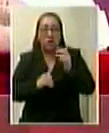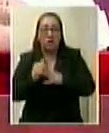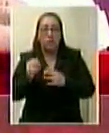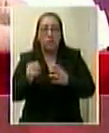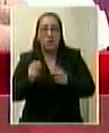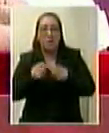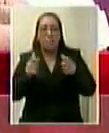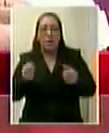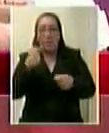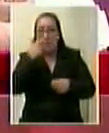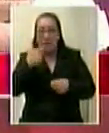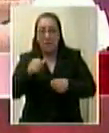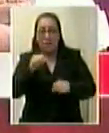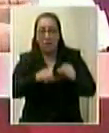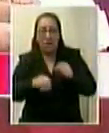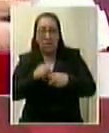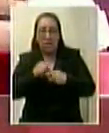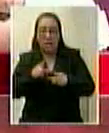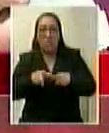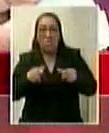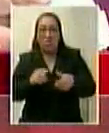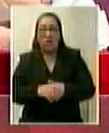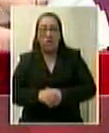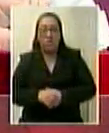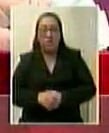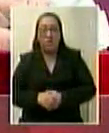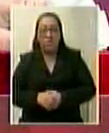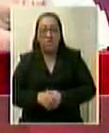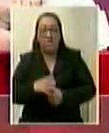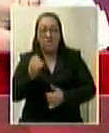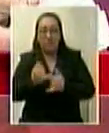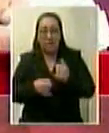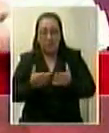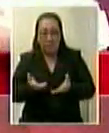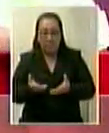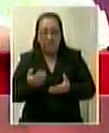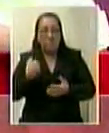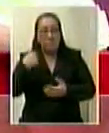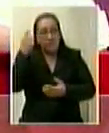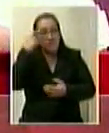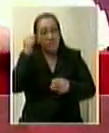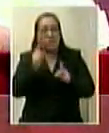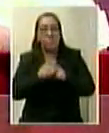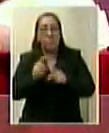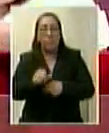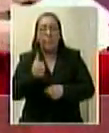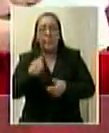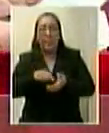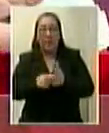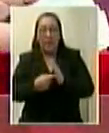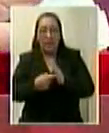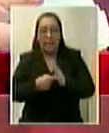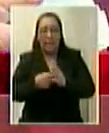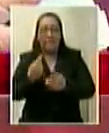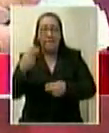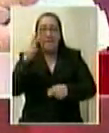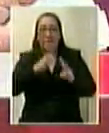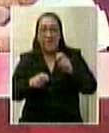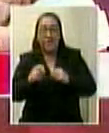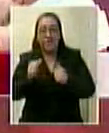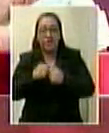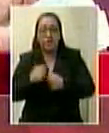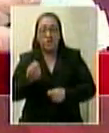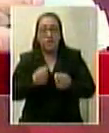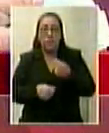de las plantas petroquímicas en dicha zona. Y finalmente, consideramos también como otro punto de análisis,